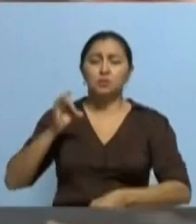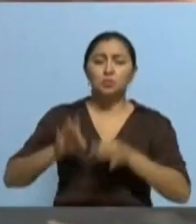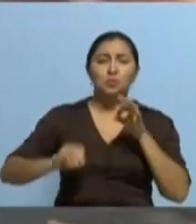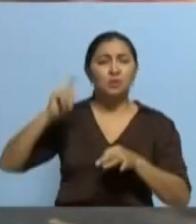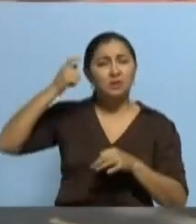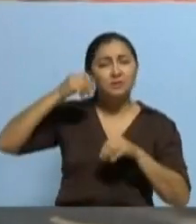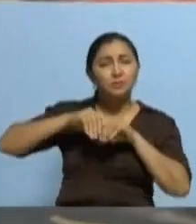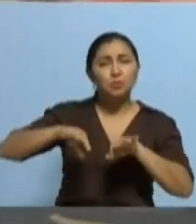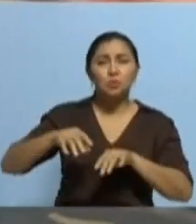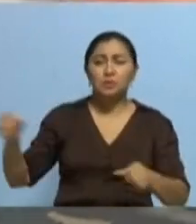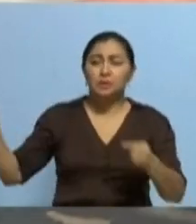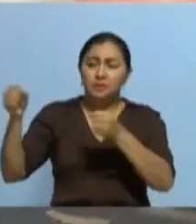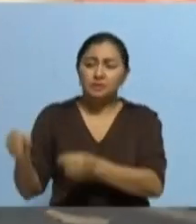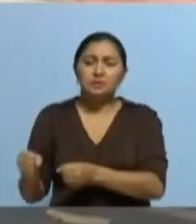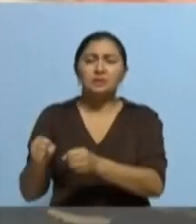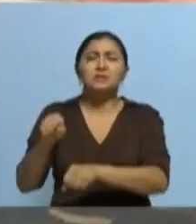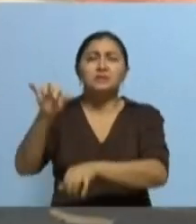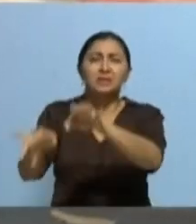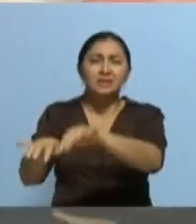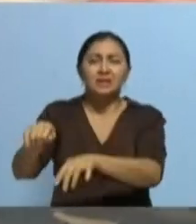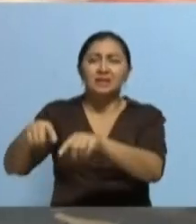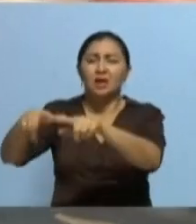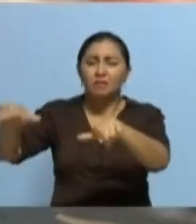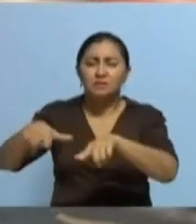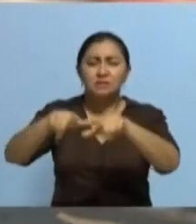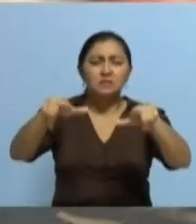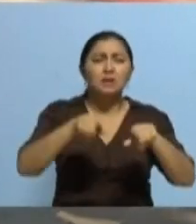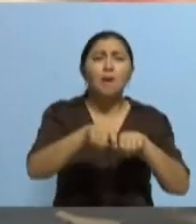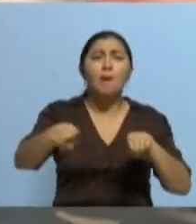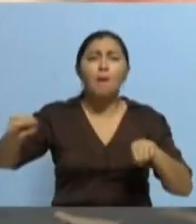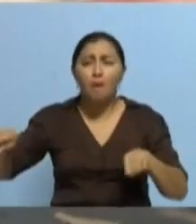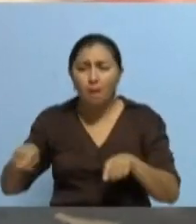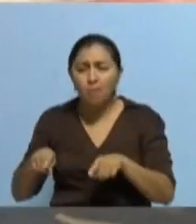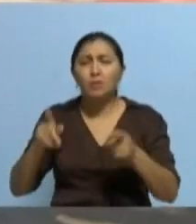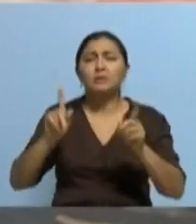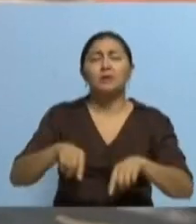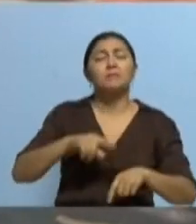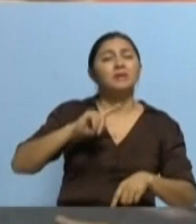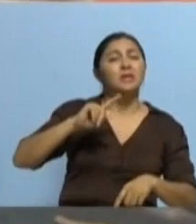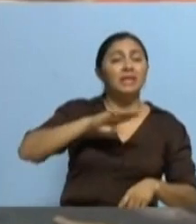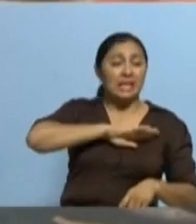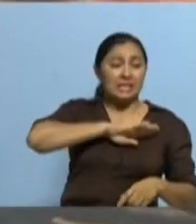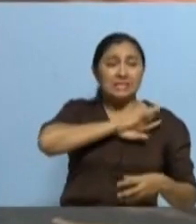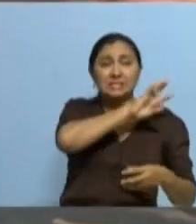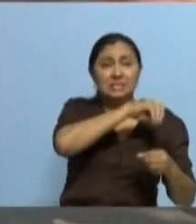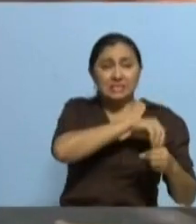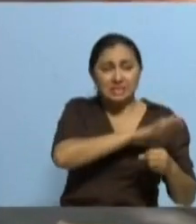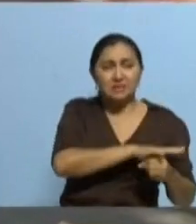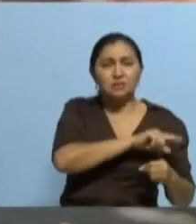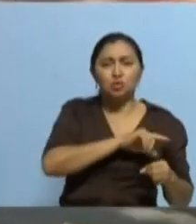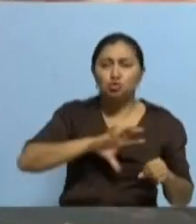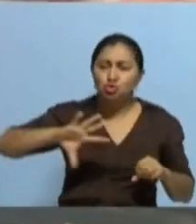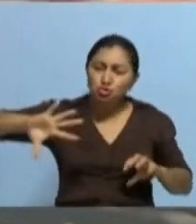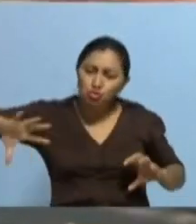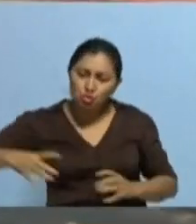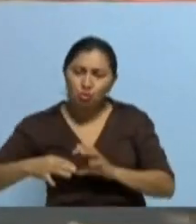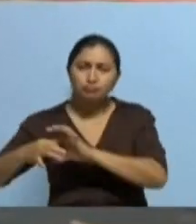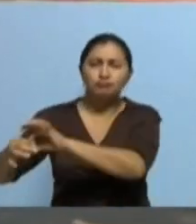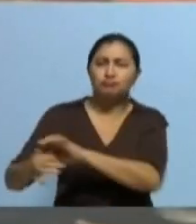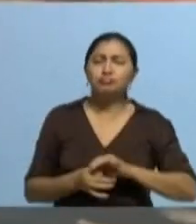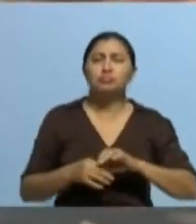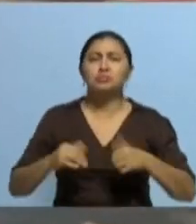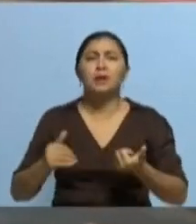y toda la secretaría y el gobierno distrital, hemos hecho un plan de seguridad que